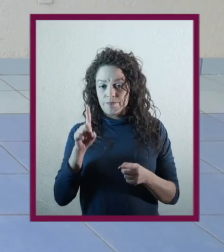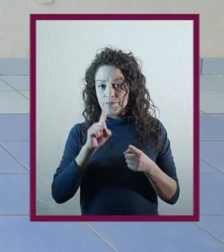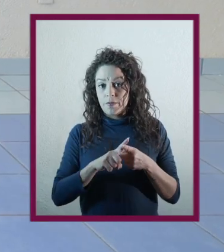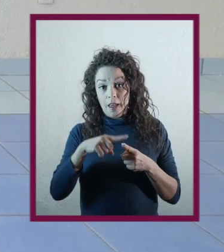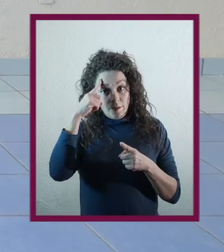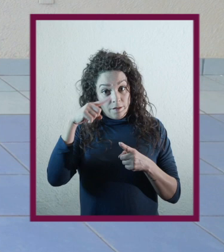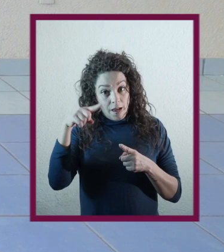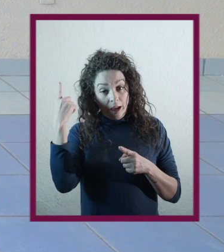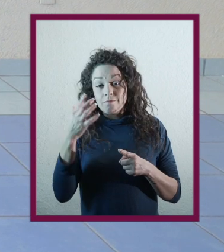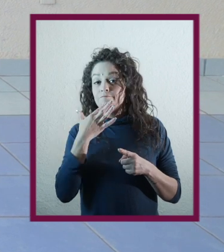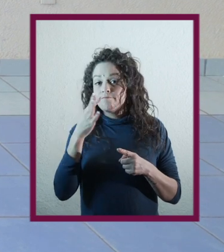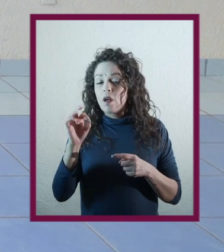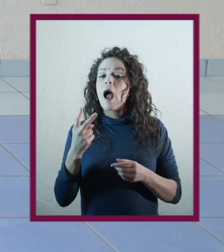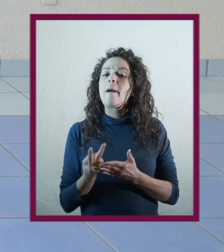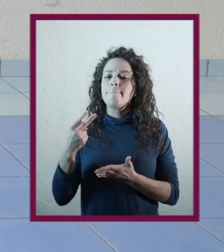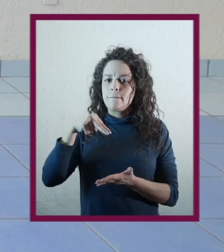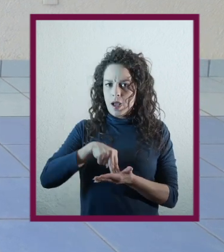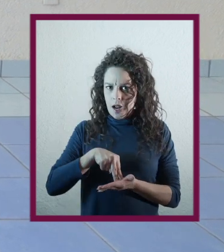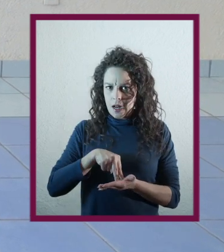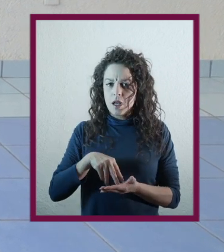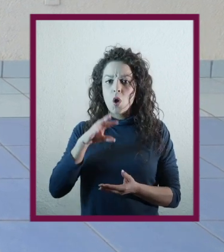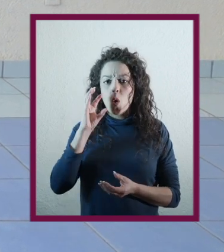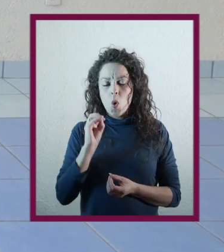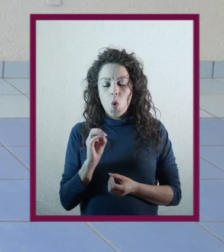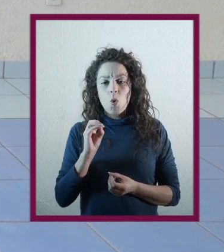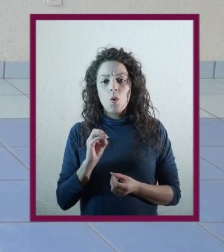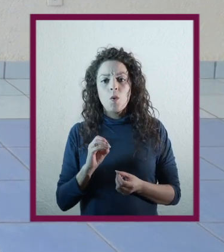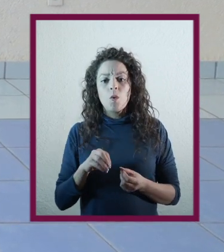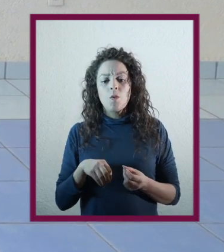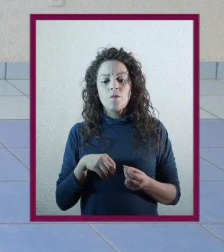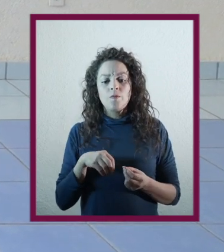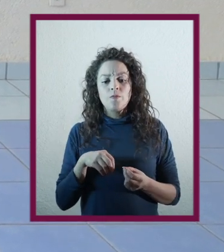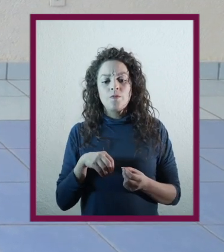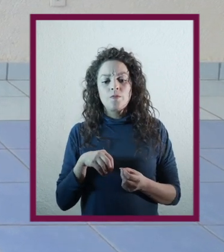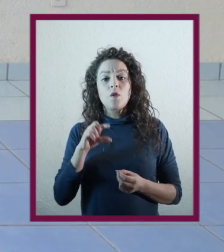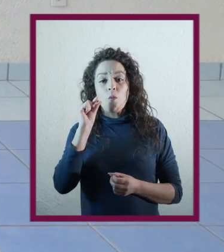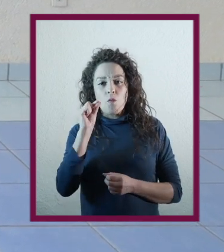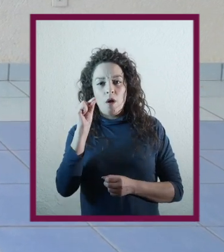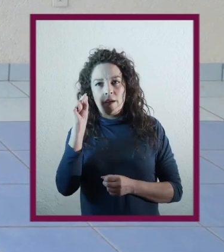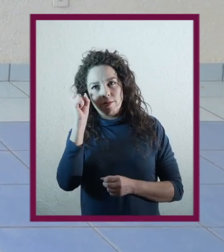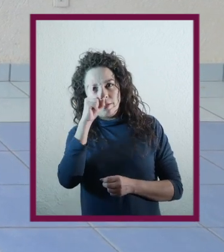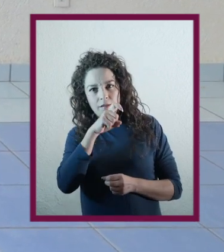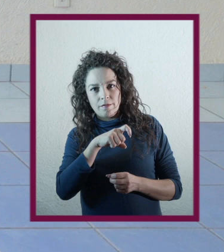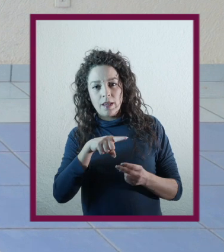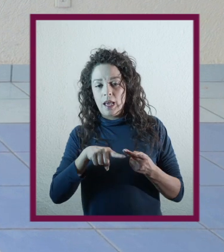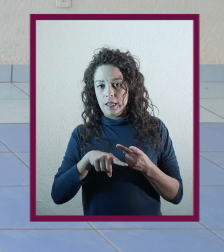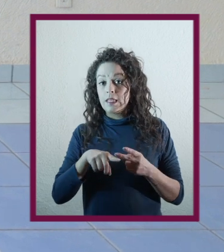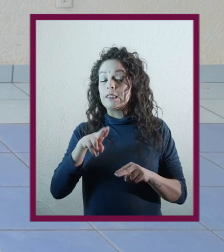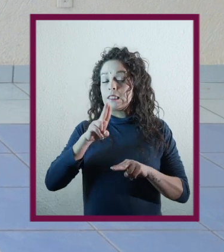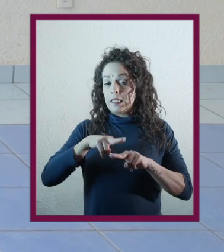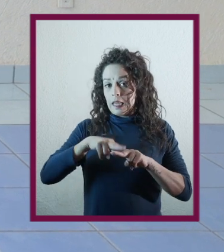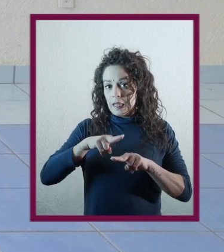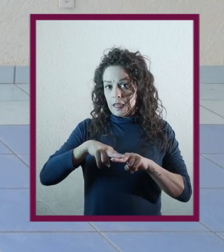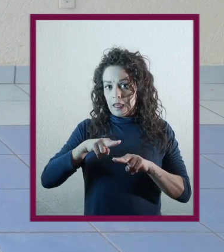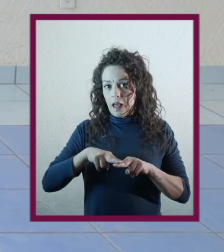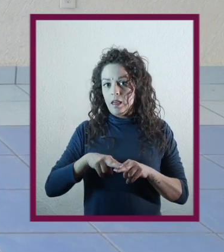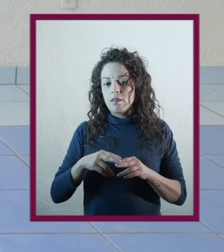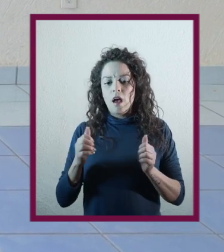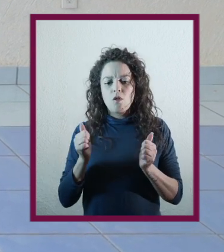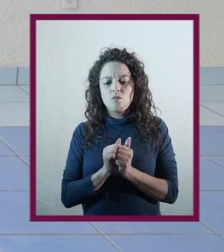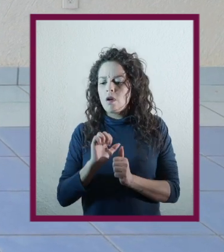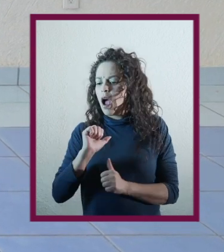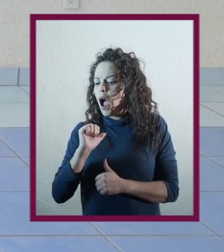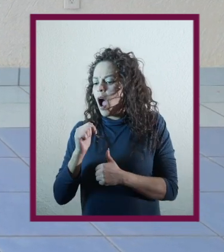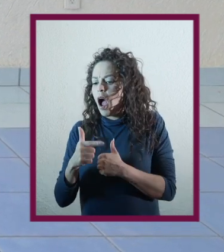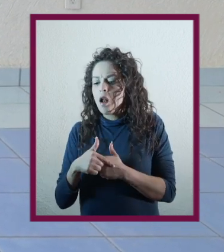formas. La forma sencilla, que puede ser de pie, y un poquito de grado de dificultad, que puede ser sentada con